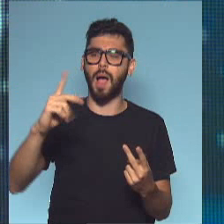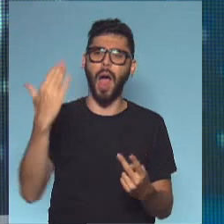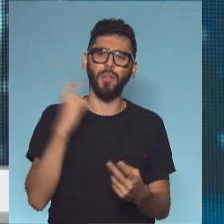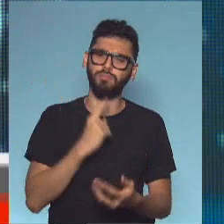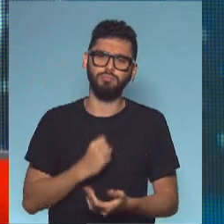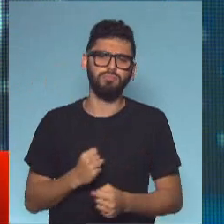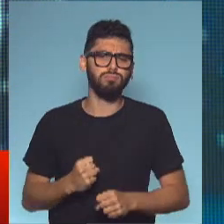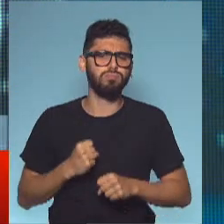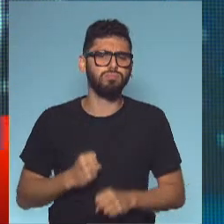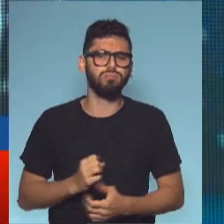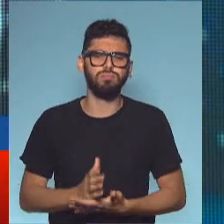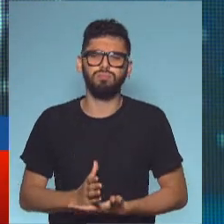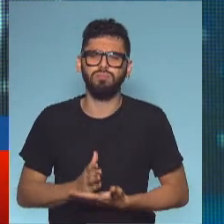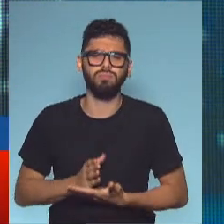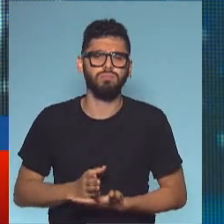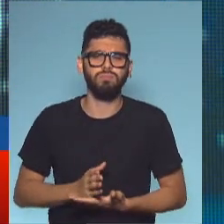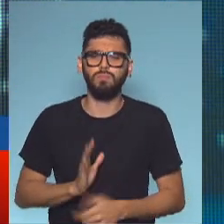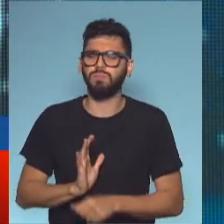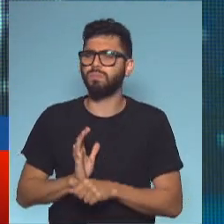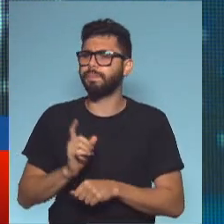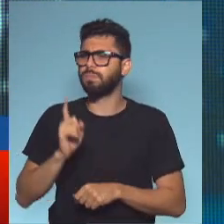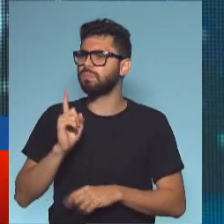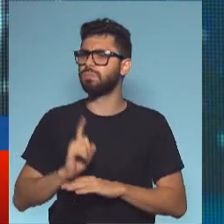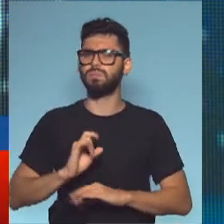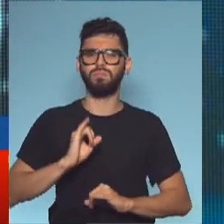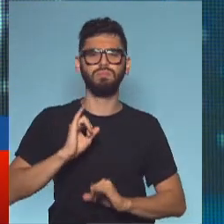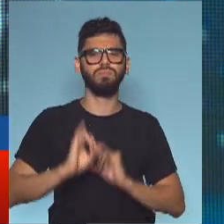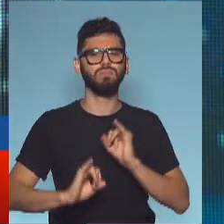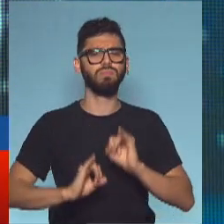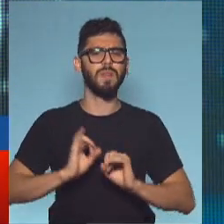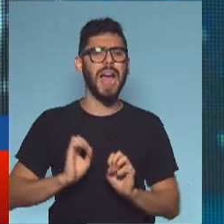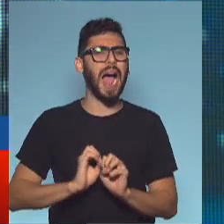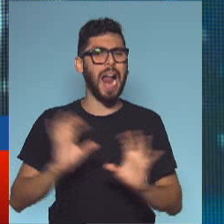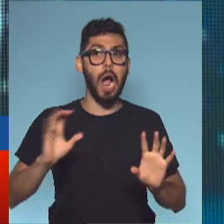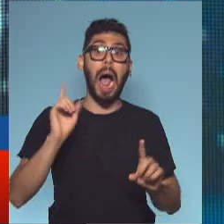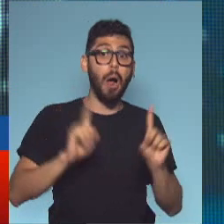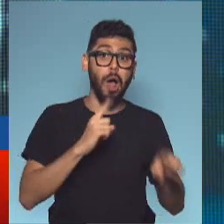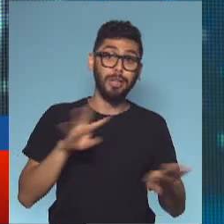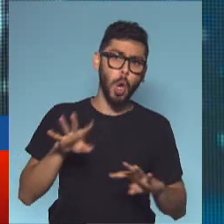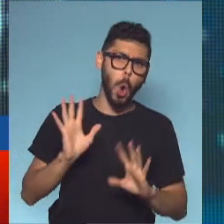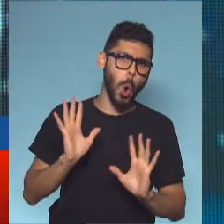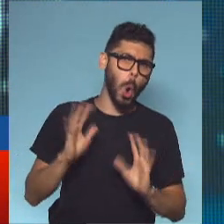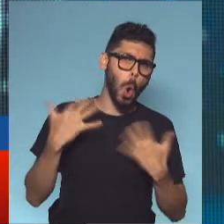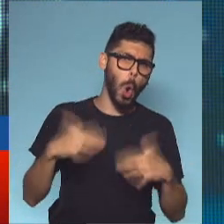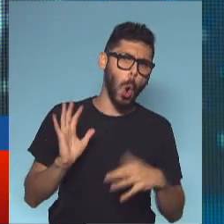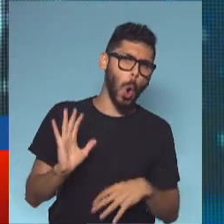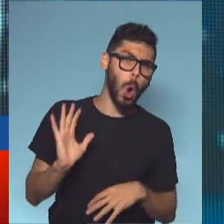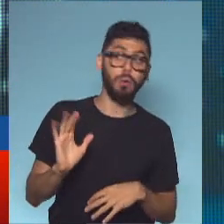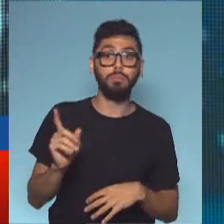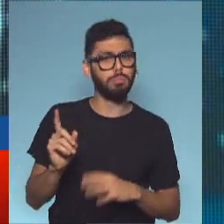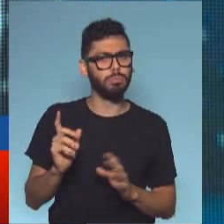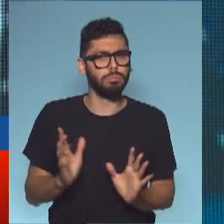categóricos, los más claros a la hora de hablar, aún siendo acusados de tremendista. Esto es lo que decía Daniel Goyán,